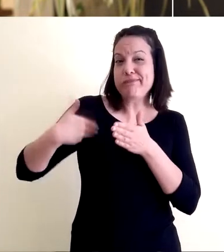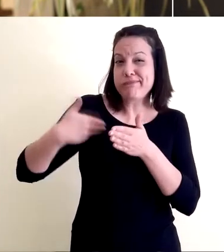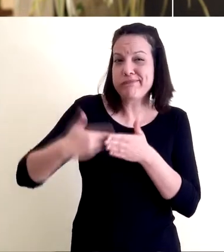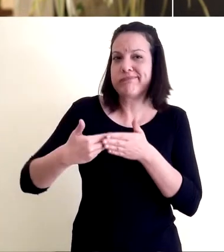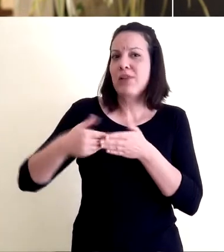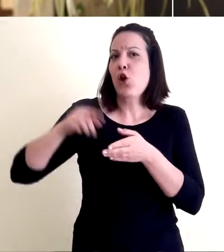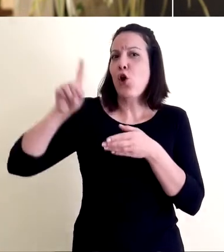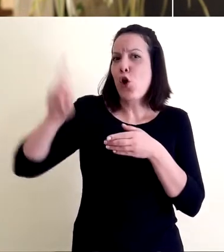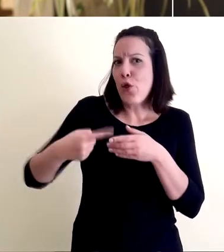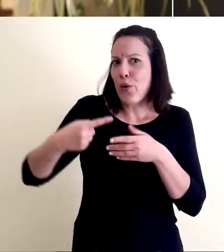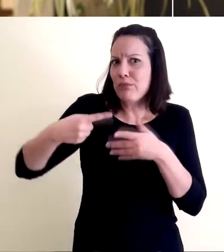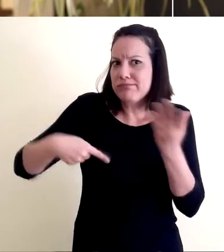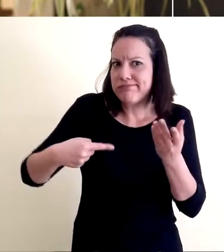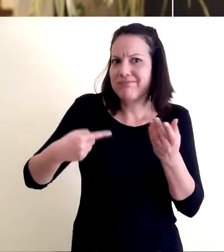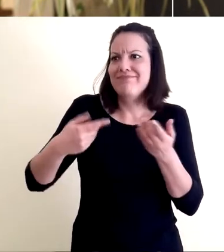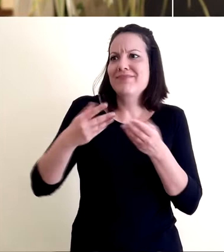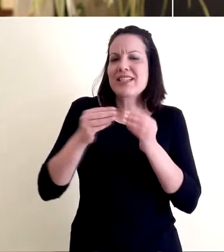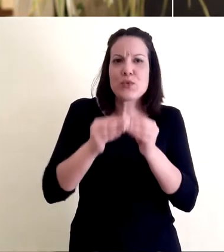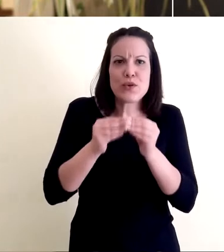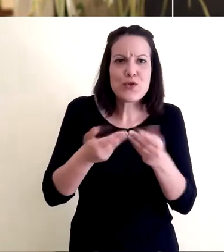de encierro, de la no consulta.